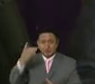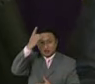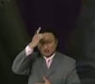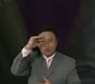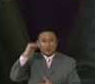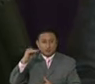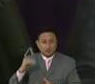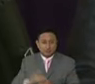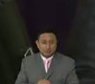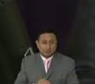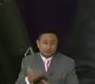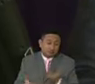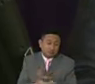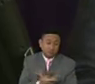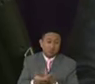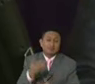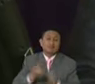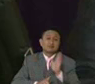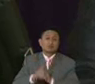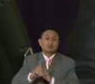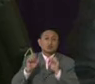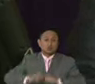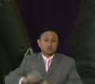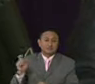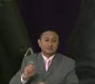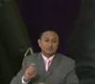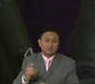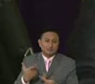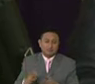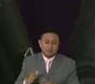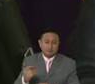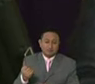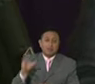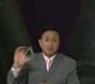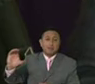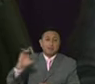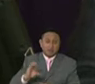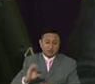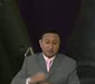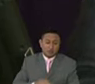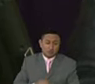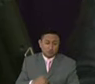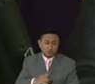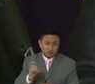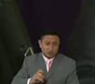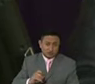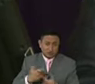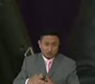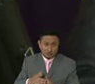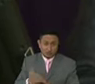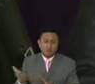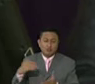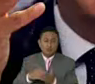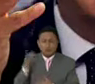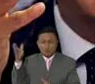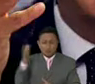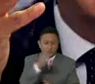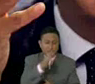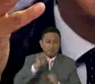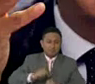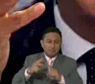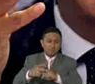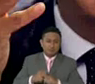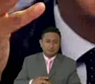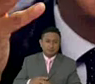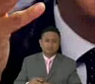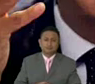en el supuesto de que para el desarrollo haya necesidad de nueva deuda, pues nosotros acudiremos a las instancias respectivas. Refinería